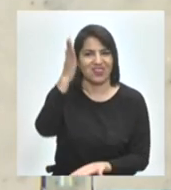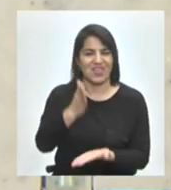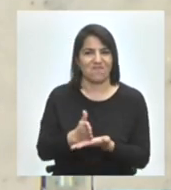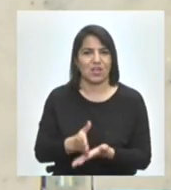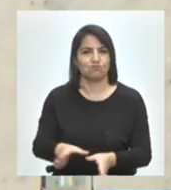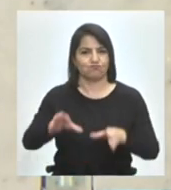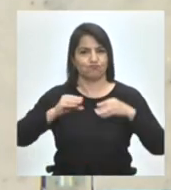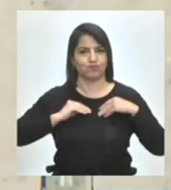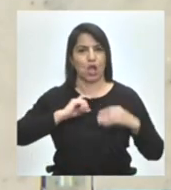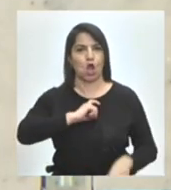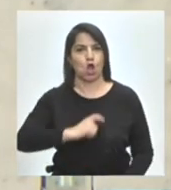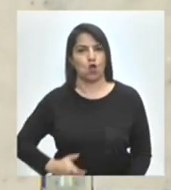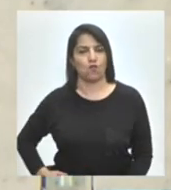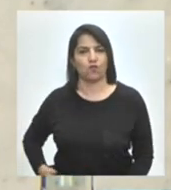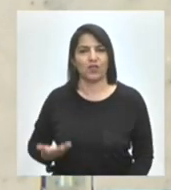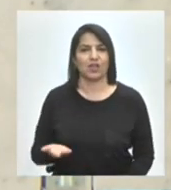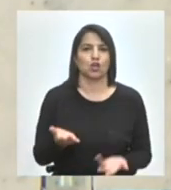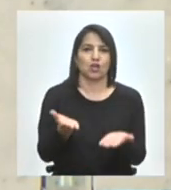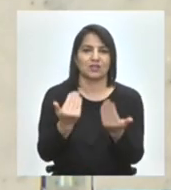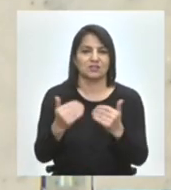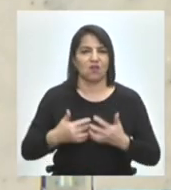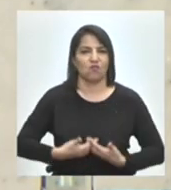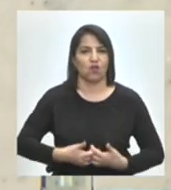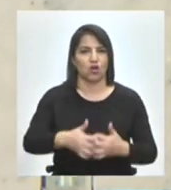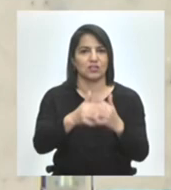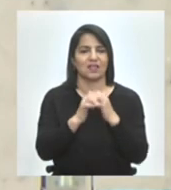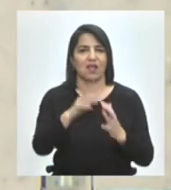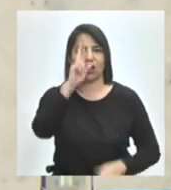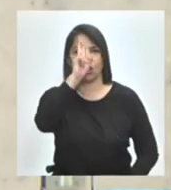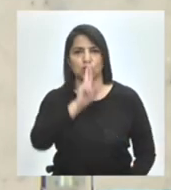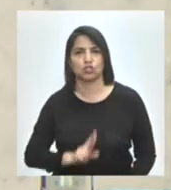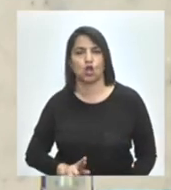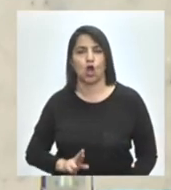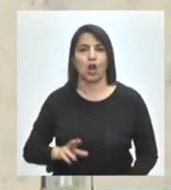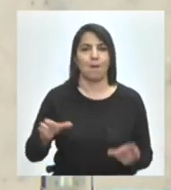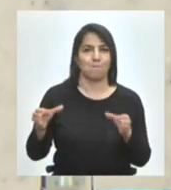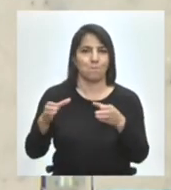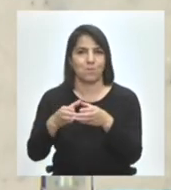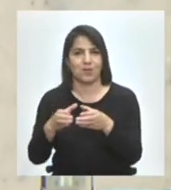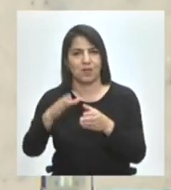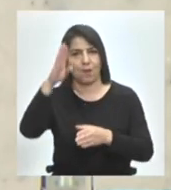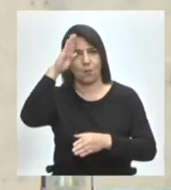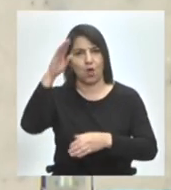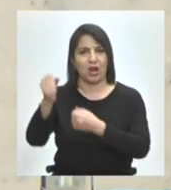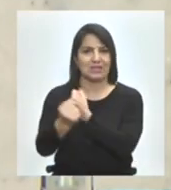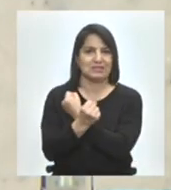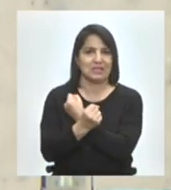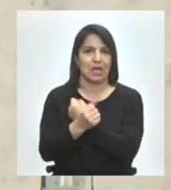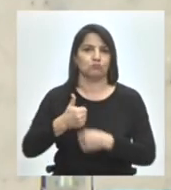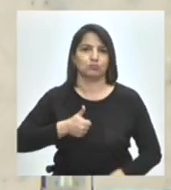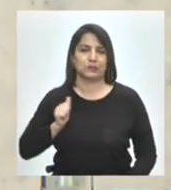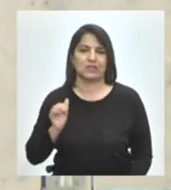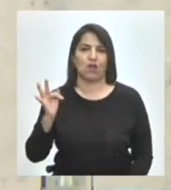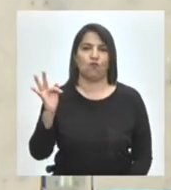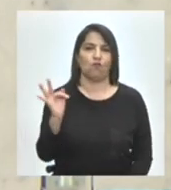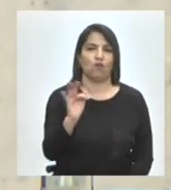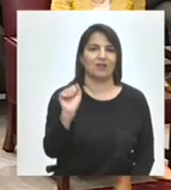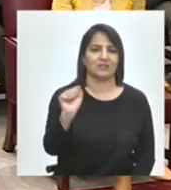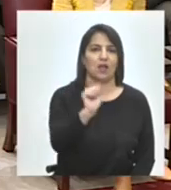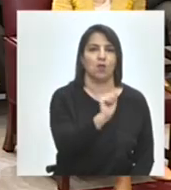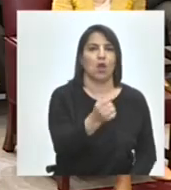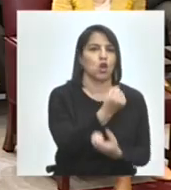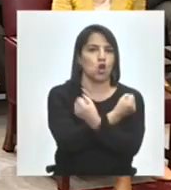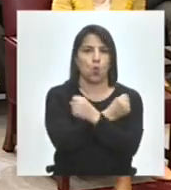gobierno, para lo cual se necesita fortalecer el rol de las policías y de las Fuerzas Armadas. No podemos dejar